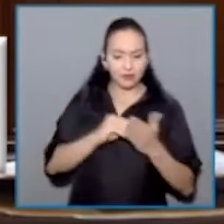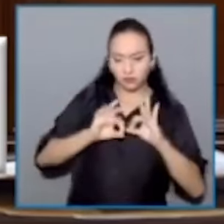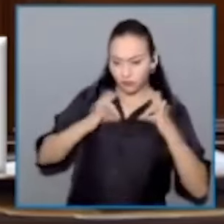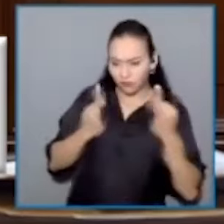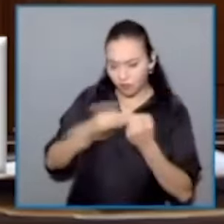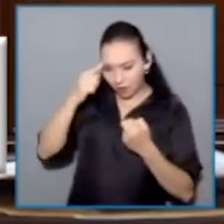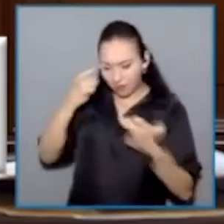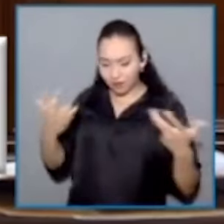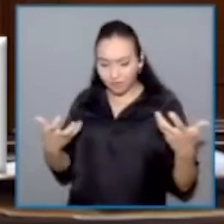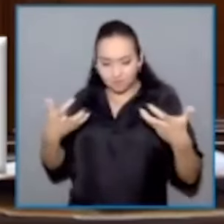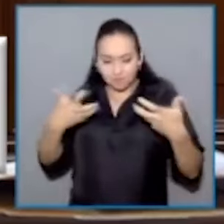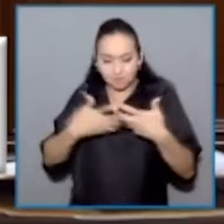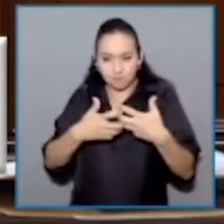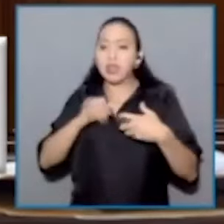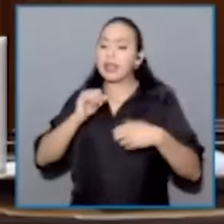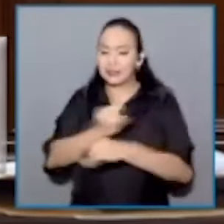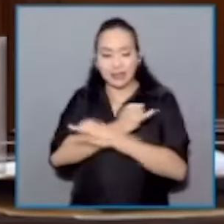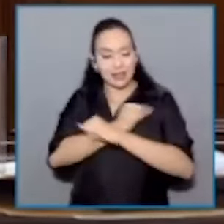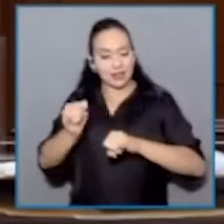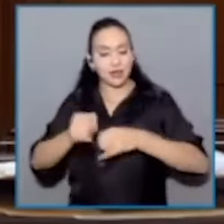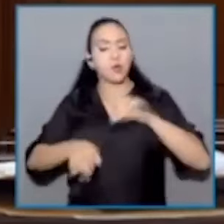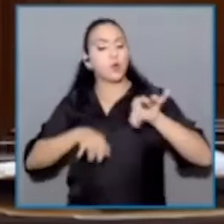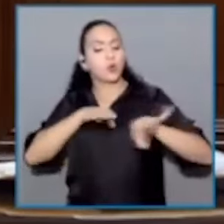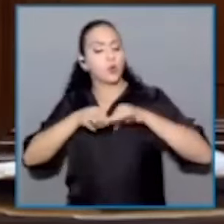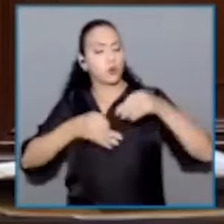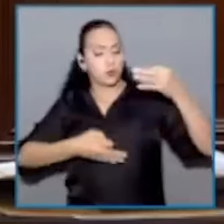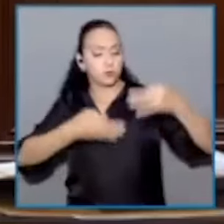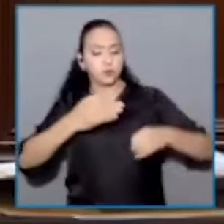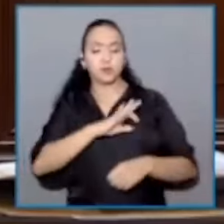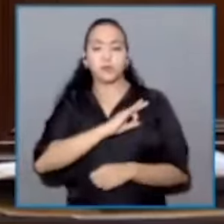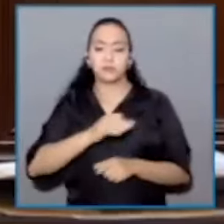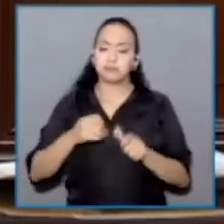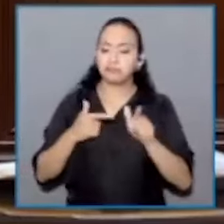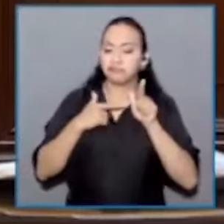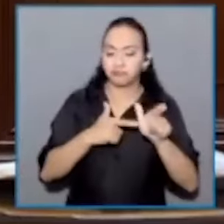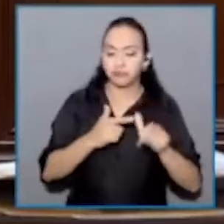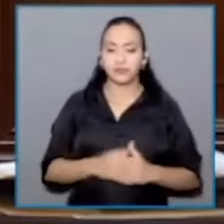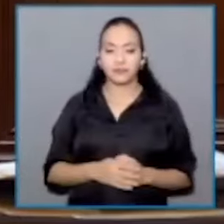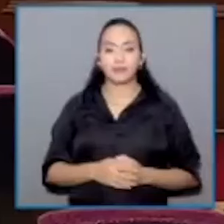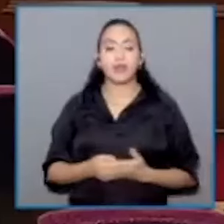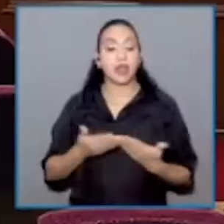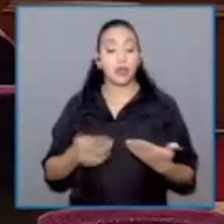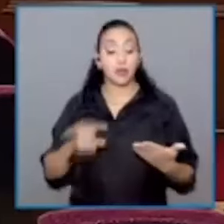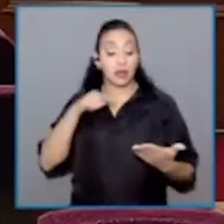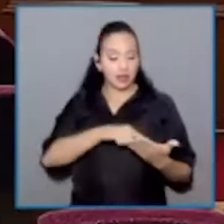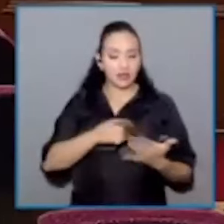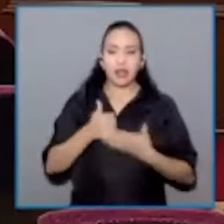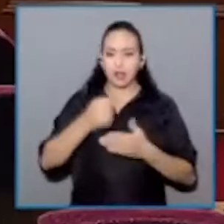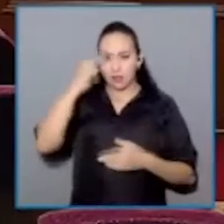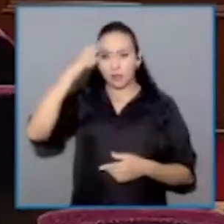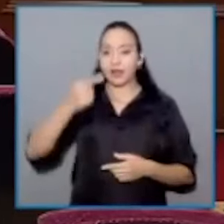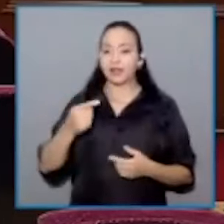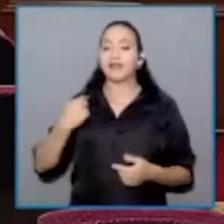la independencia de los tribunales, contempla una facultad amplia y general y una